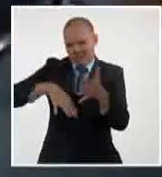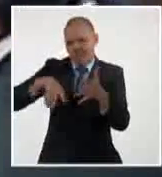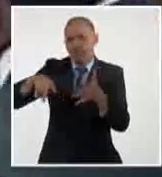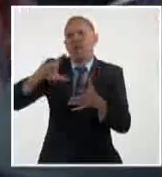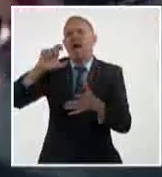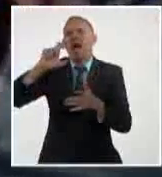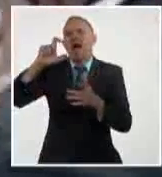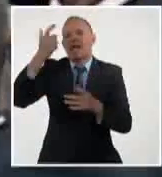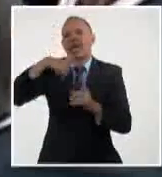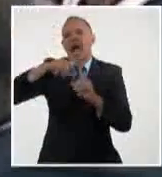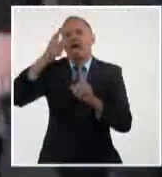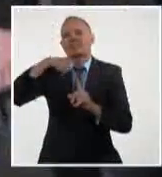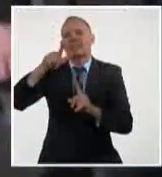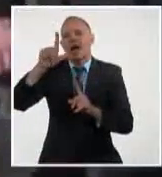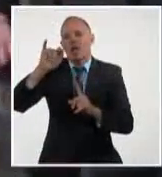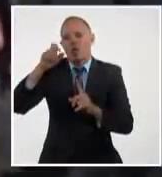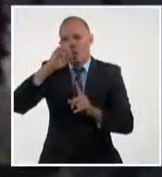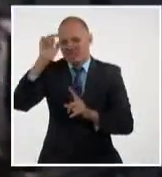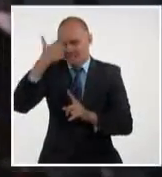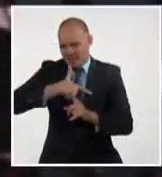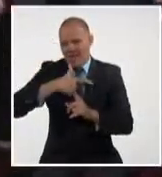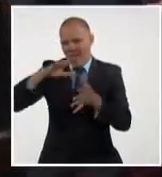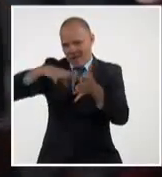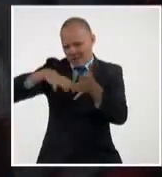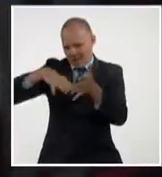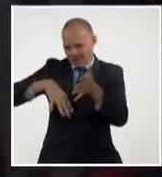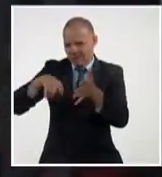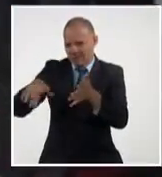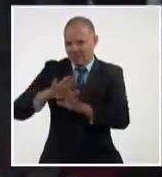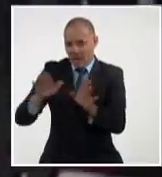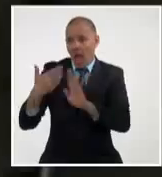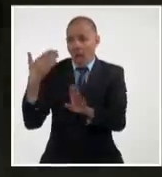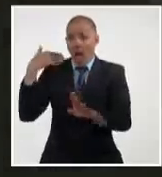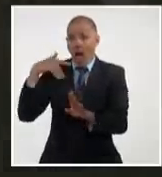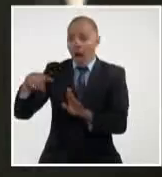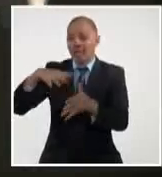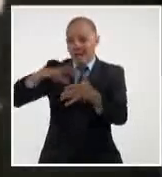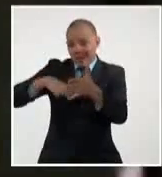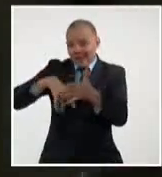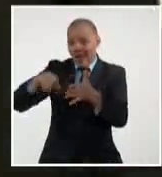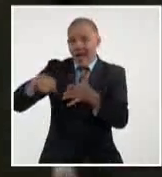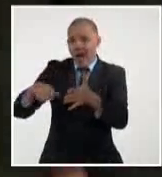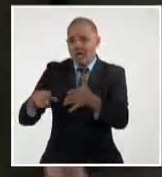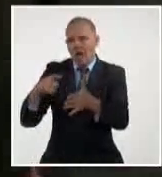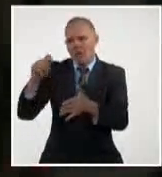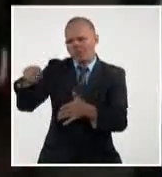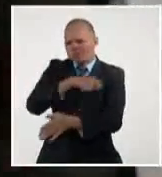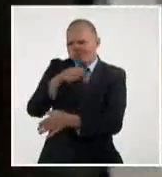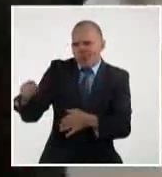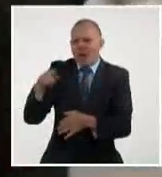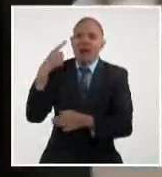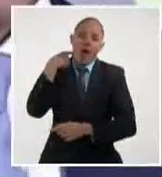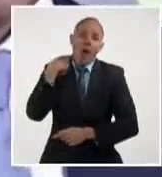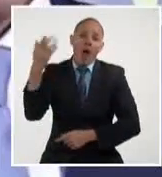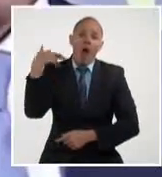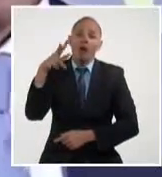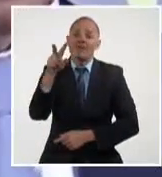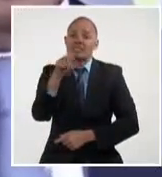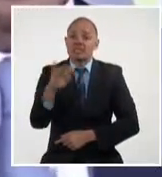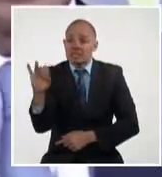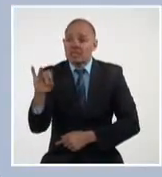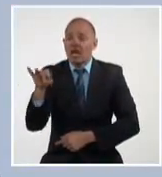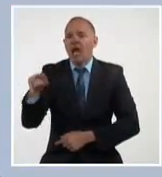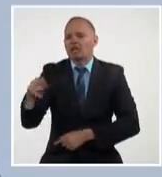por el proceso independentista declarado inconstitucional que se registró en 2017.